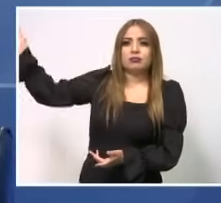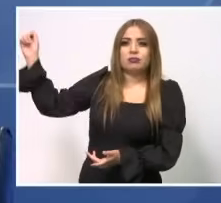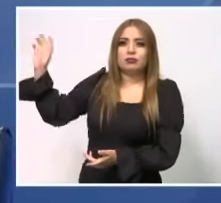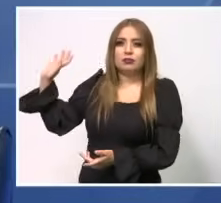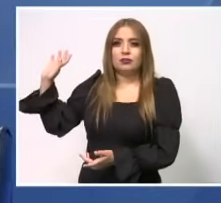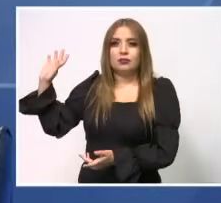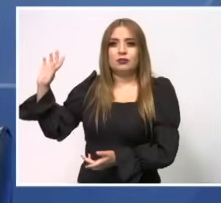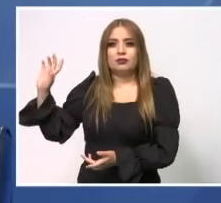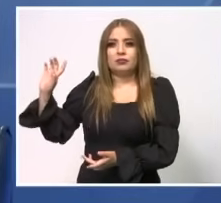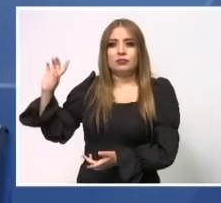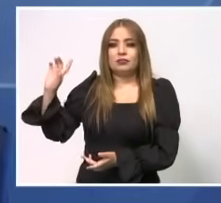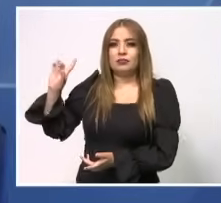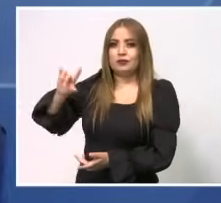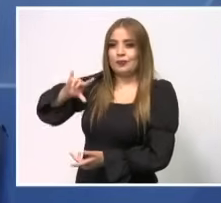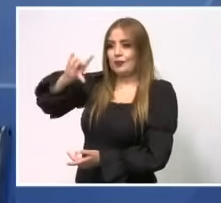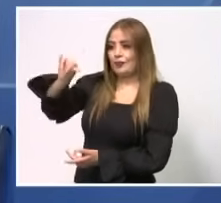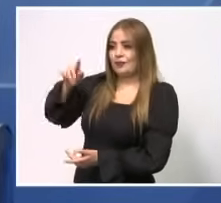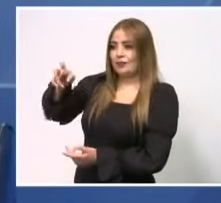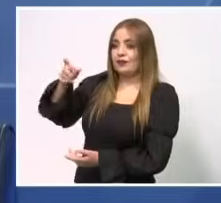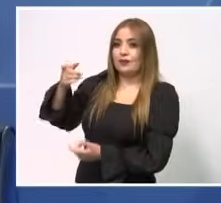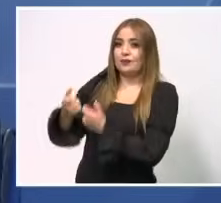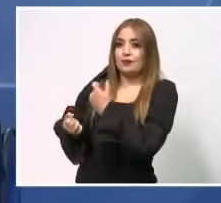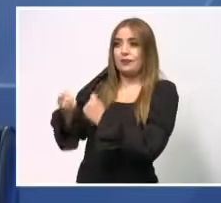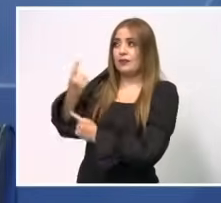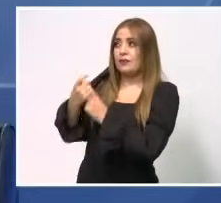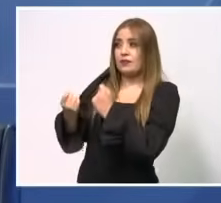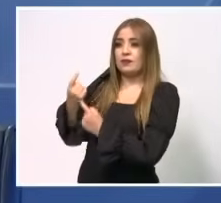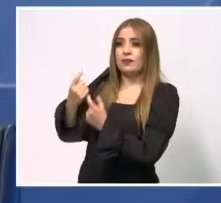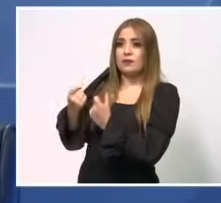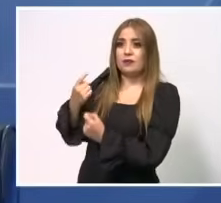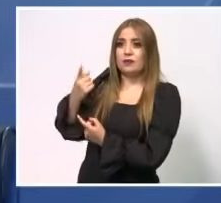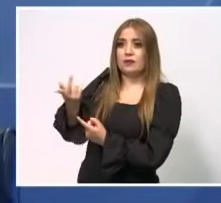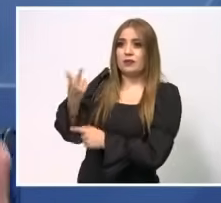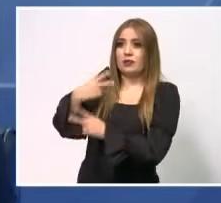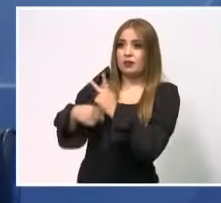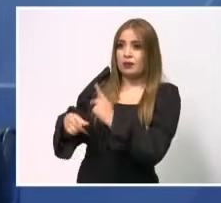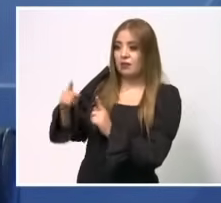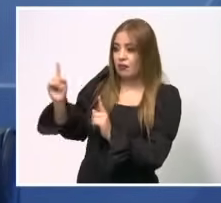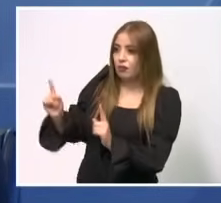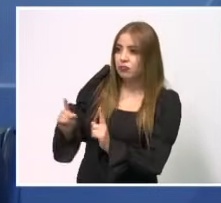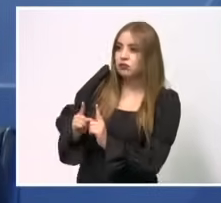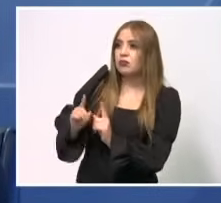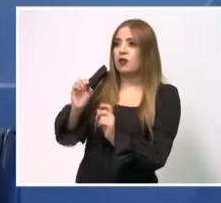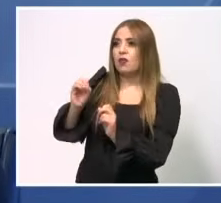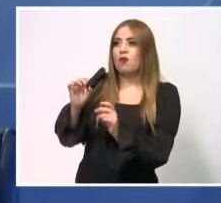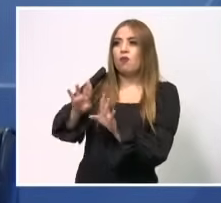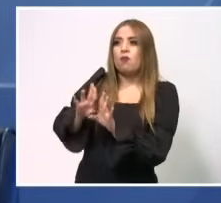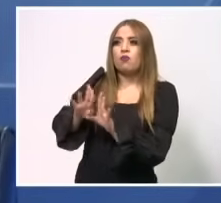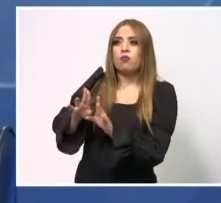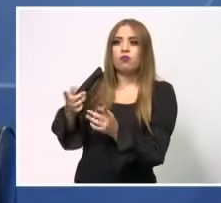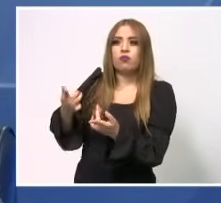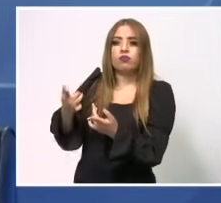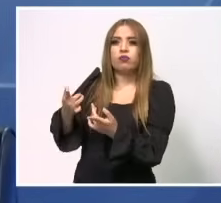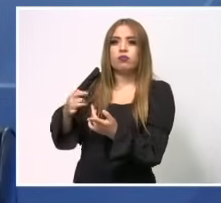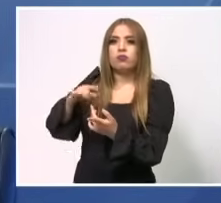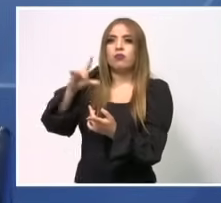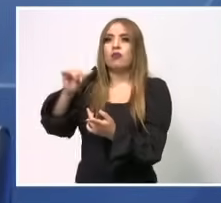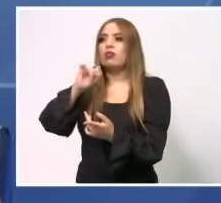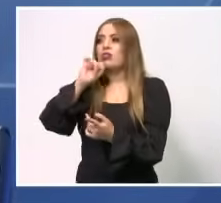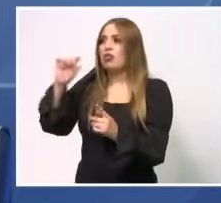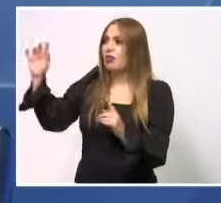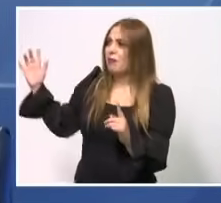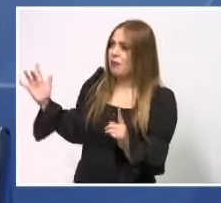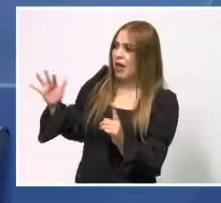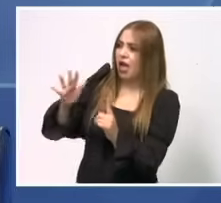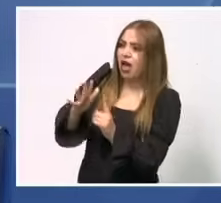y entonces fueron otros que no sé si venían con él o aparecieron de de repente y entonces también empieza